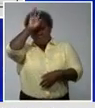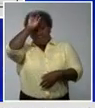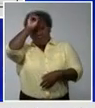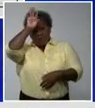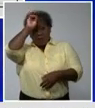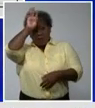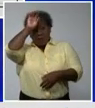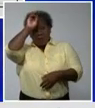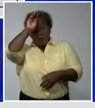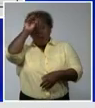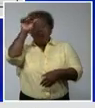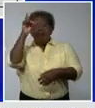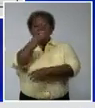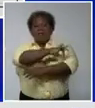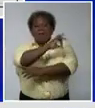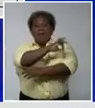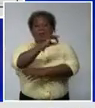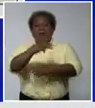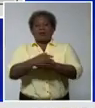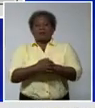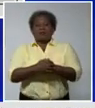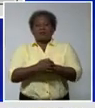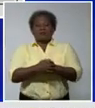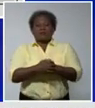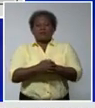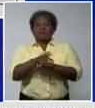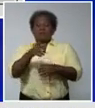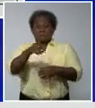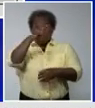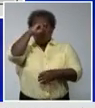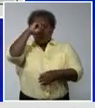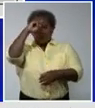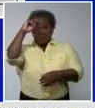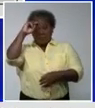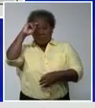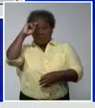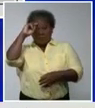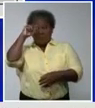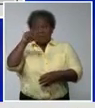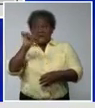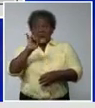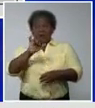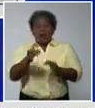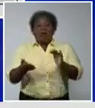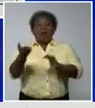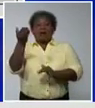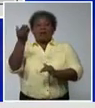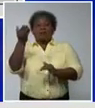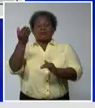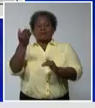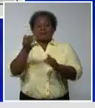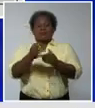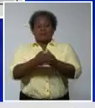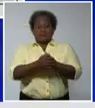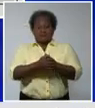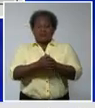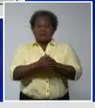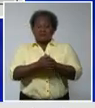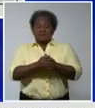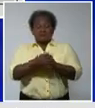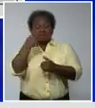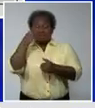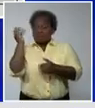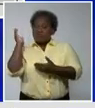y La Palma. Santi Espíritu, también alta la transmisión, no logra verse una